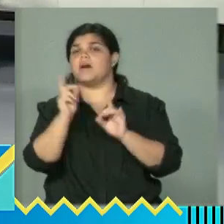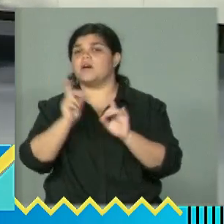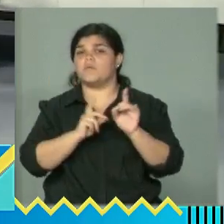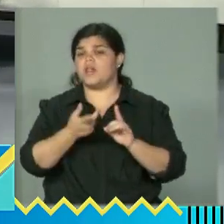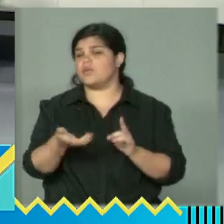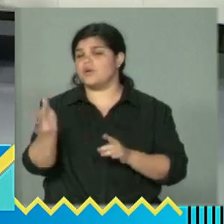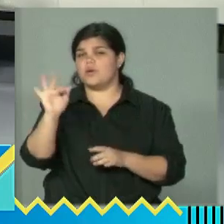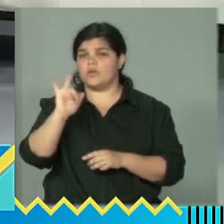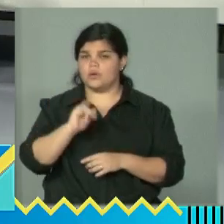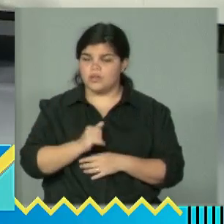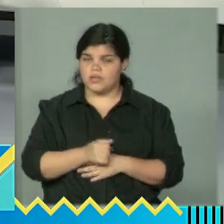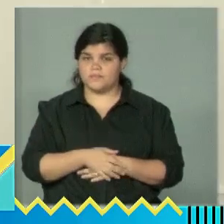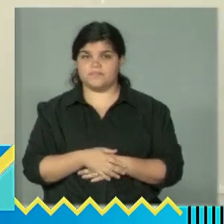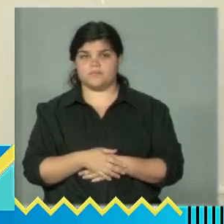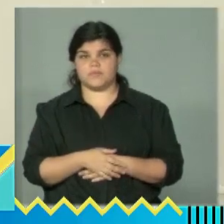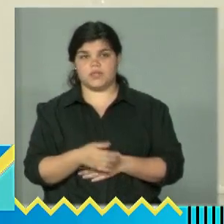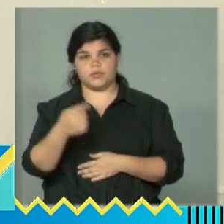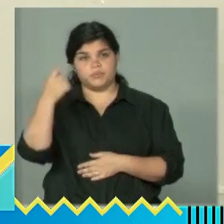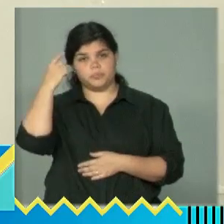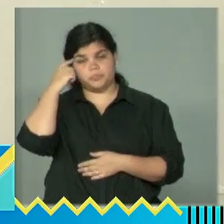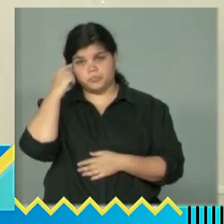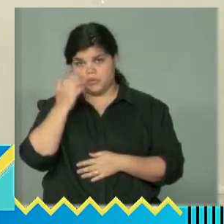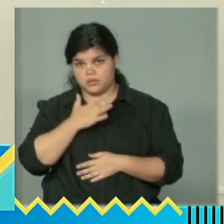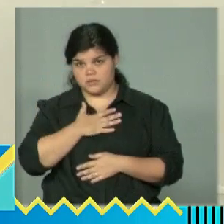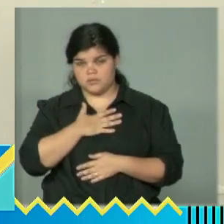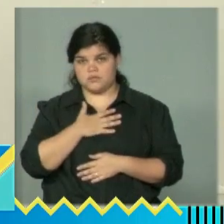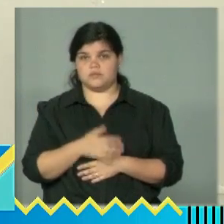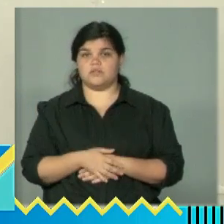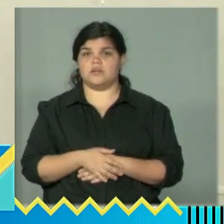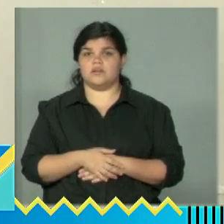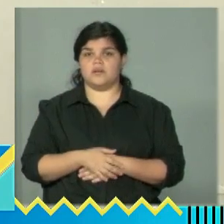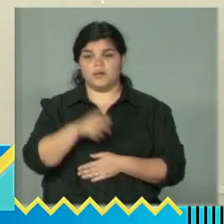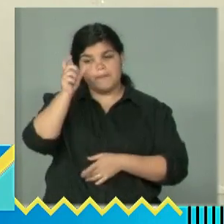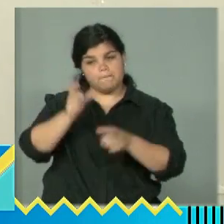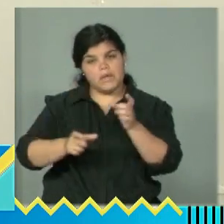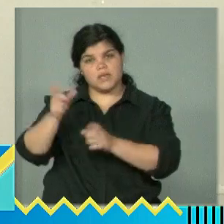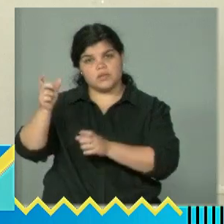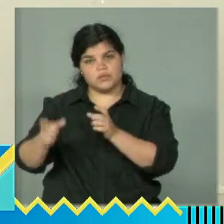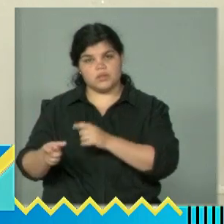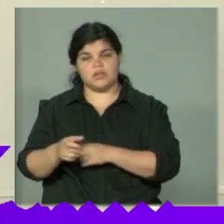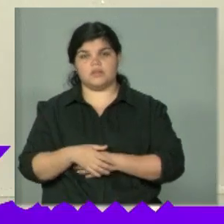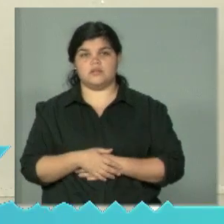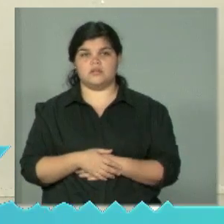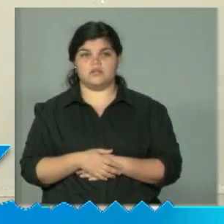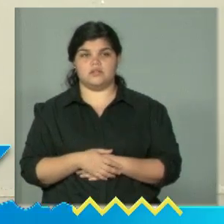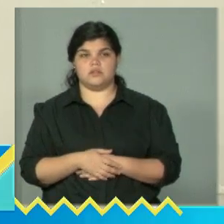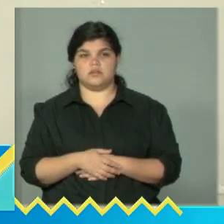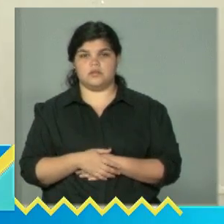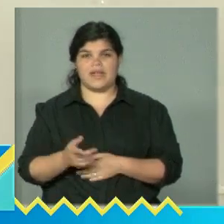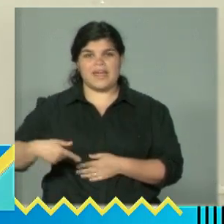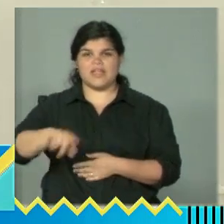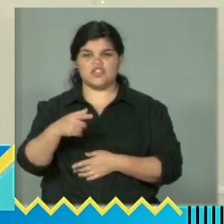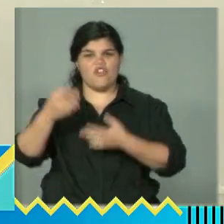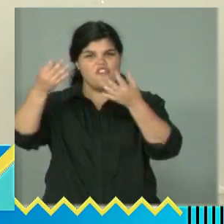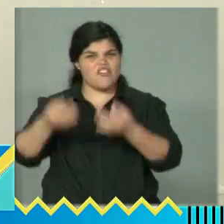todos los días? Para mí que la gente como que no hace las cosas